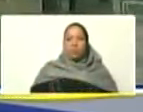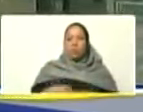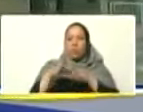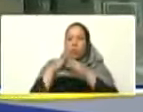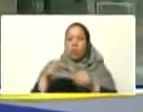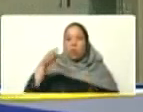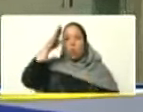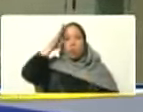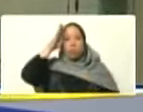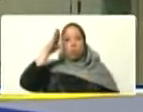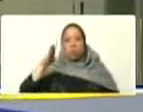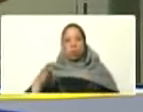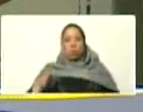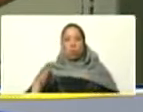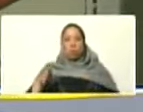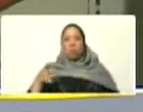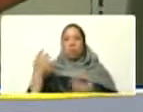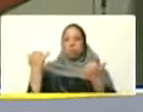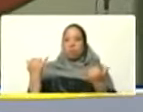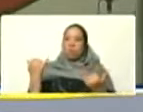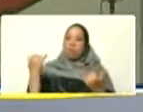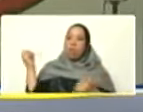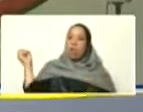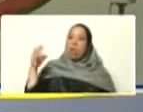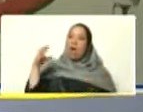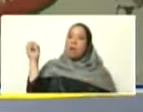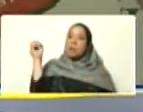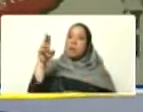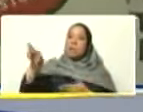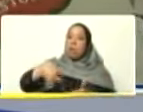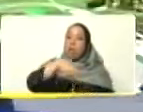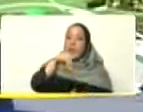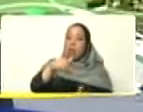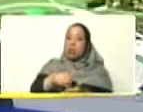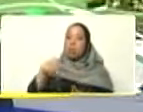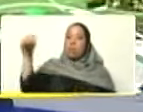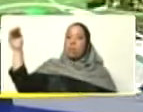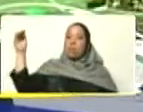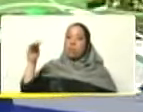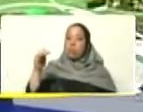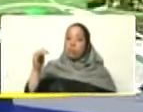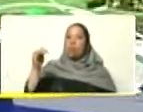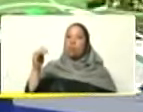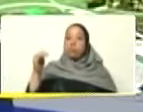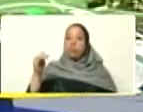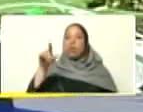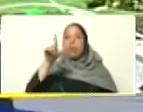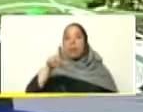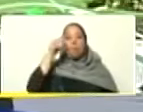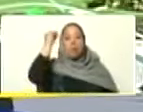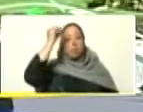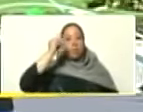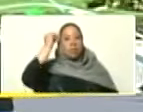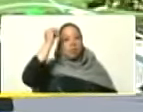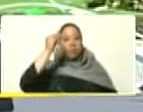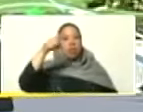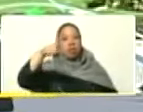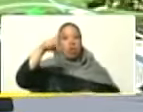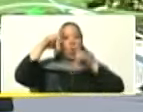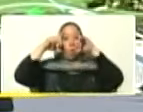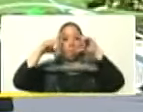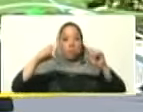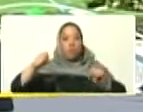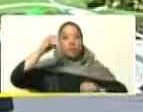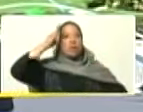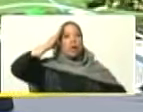estratega militar, el capitán Escalona, que acaba de llegar a la Asamblea Nacional. Pensador y estratega militar también. ¿Ah? ¿Qué es